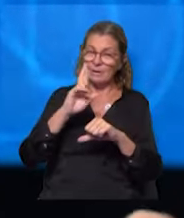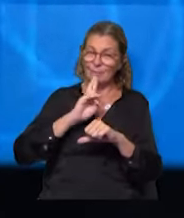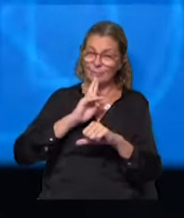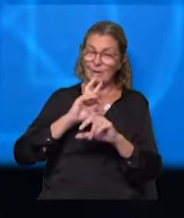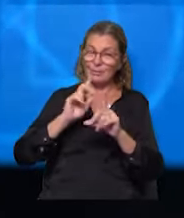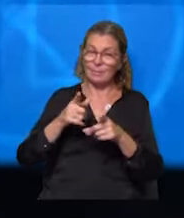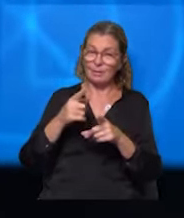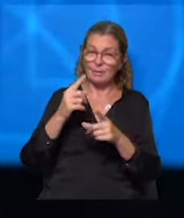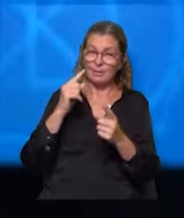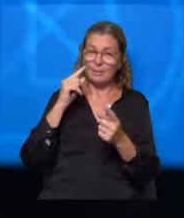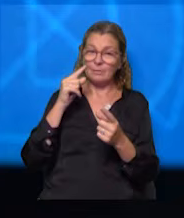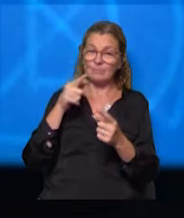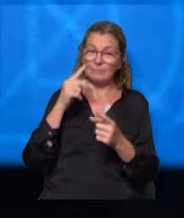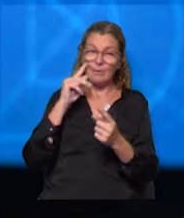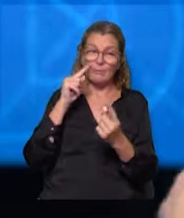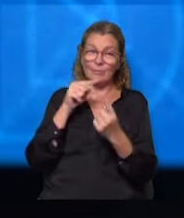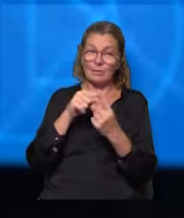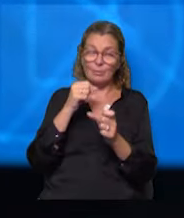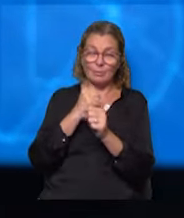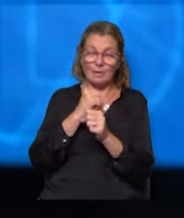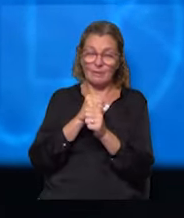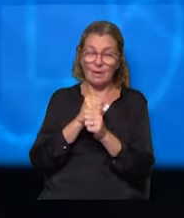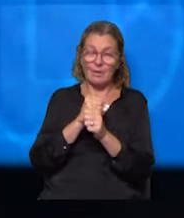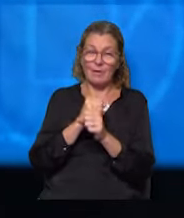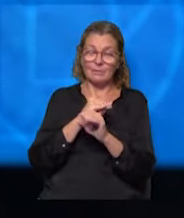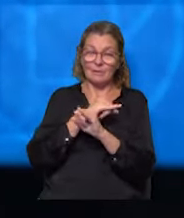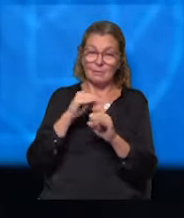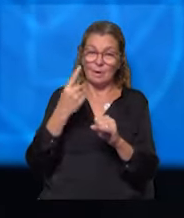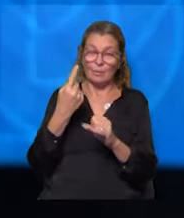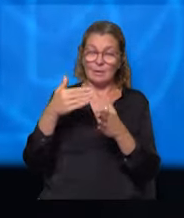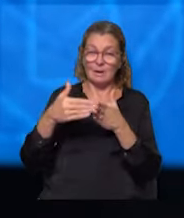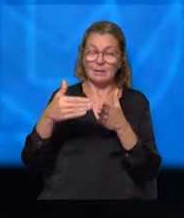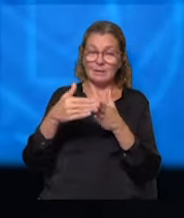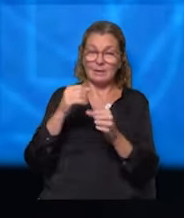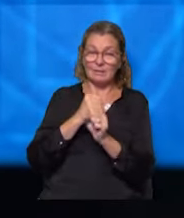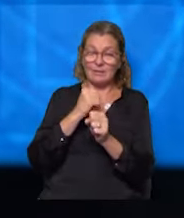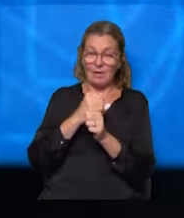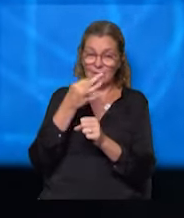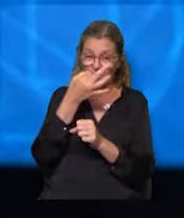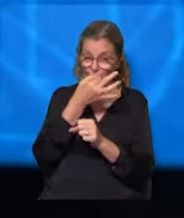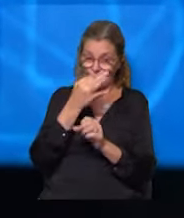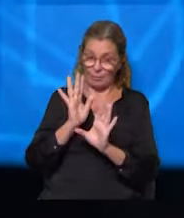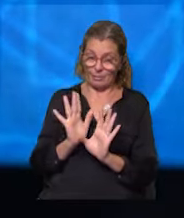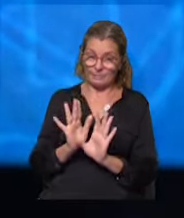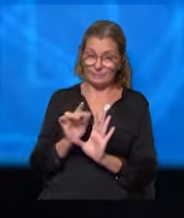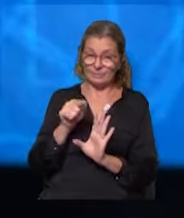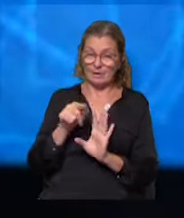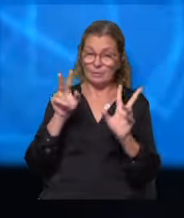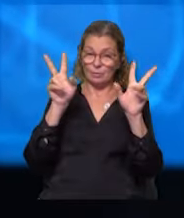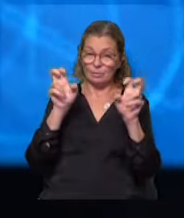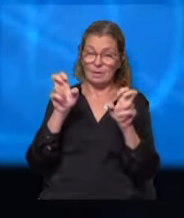y donde la perspectiva de empleo muchas veces es terminar parado en una esquina trabajando para el narco yo creo que sobre esos